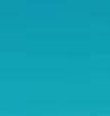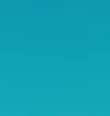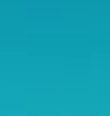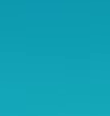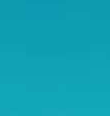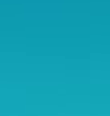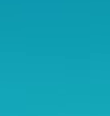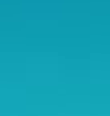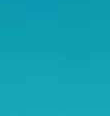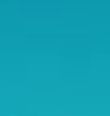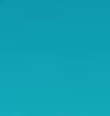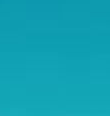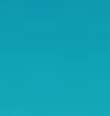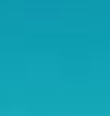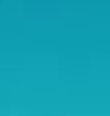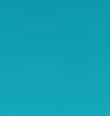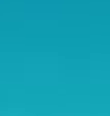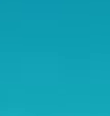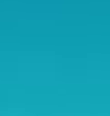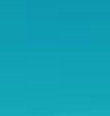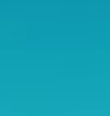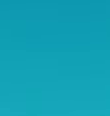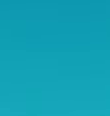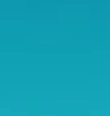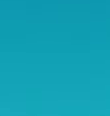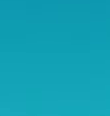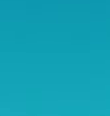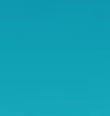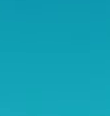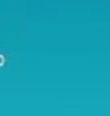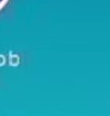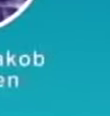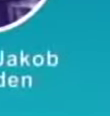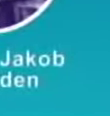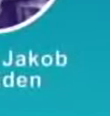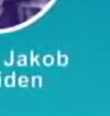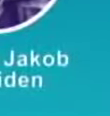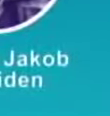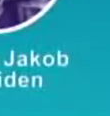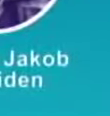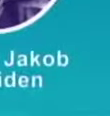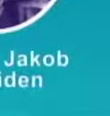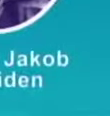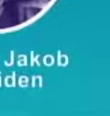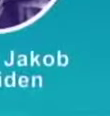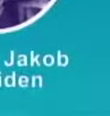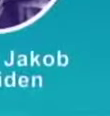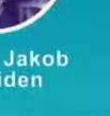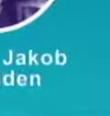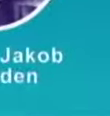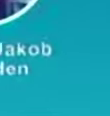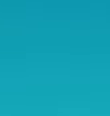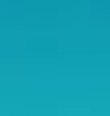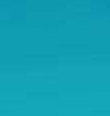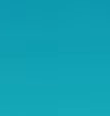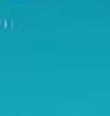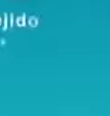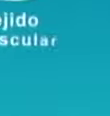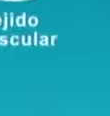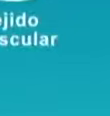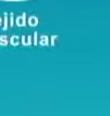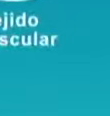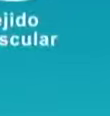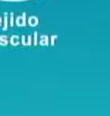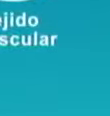En 1837, la teoría fue precisada por Matthias Jakob Schleind y Theodor Schwann, tras haber